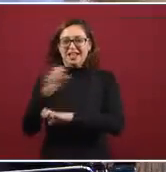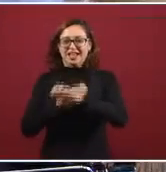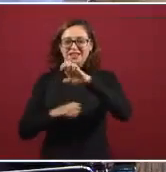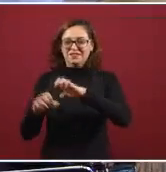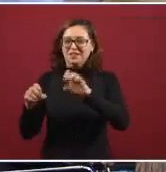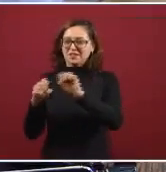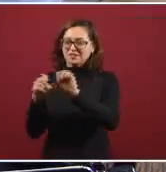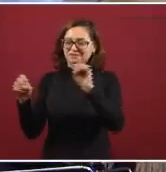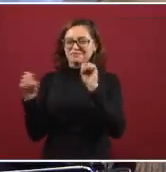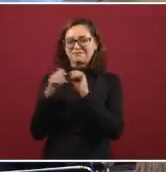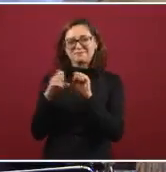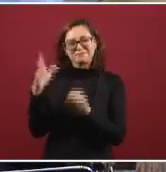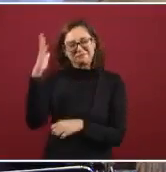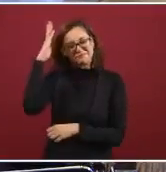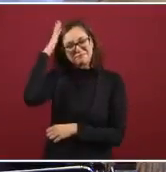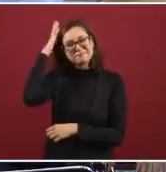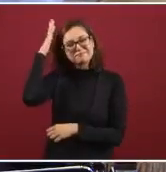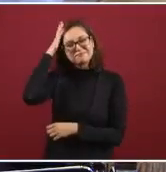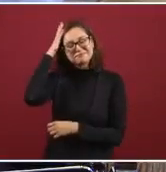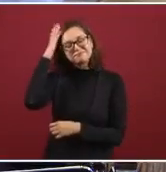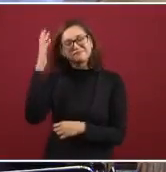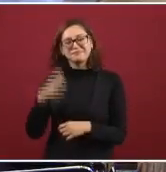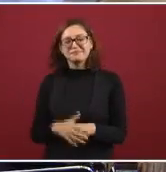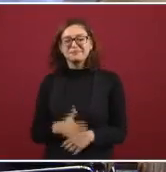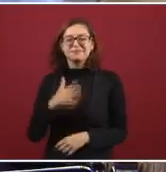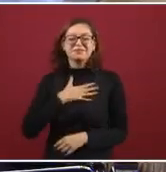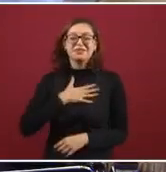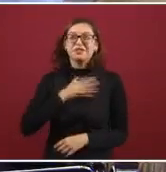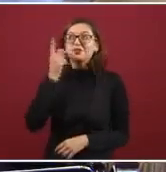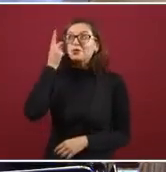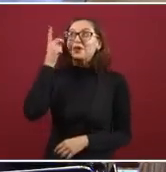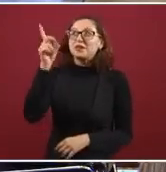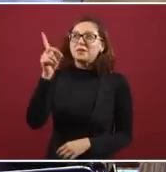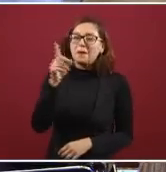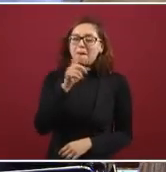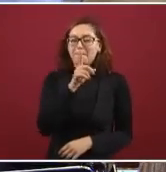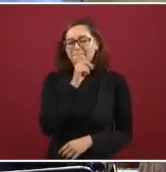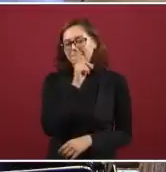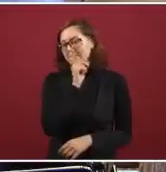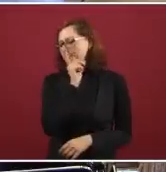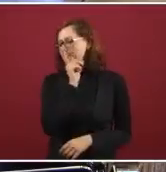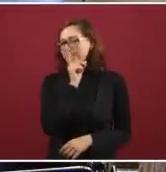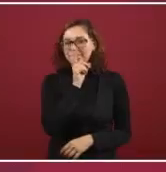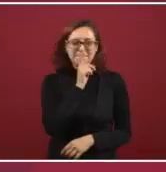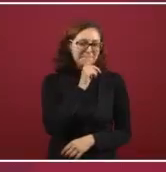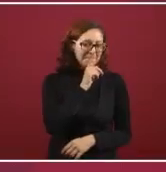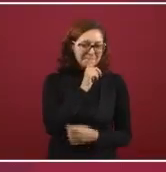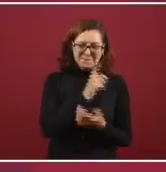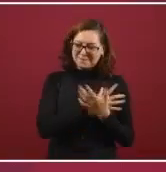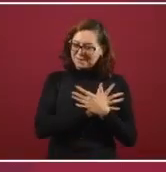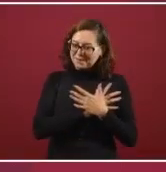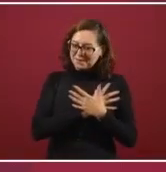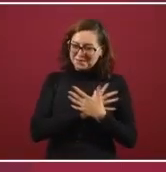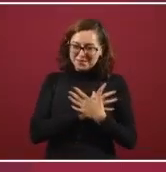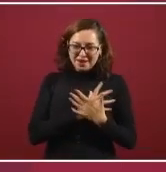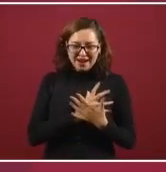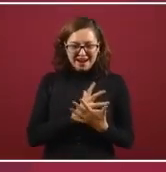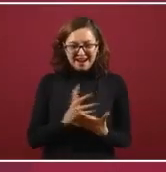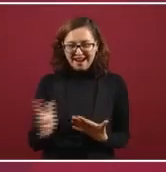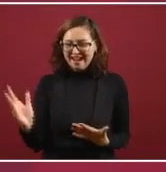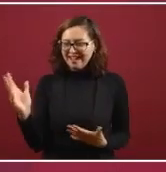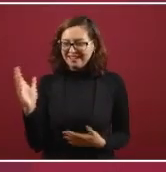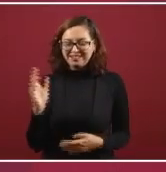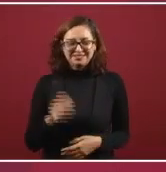principal. No es así, es una exageración.